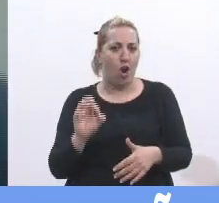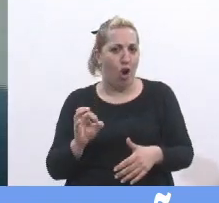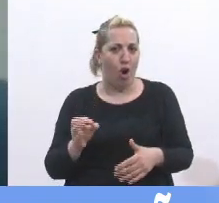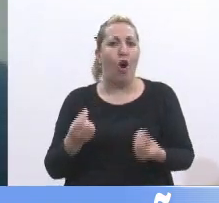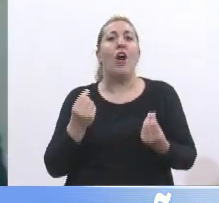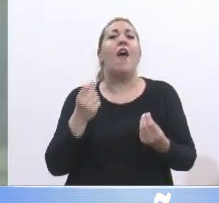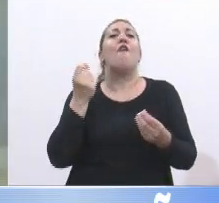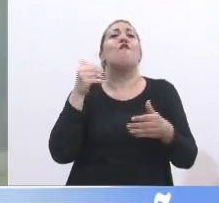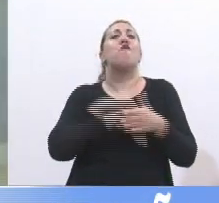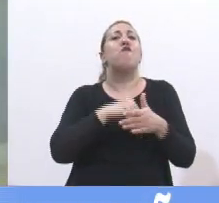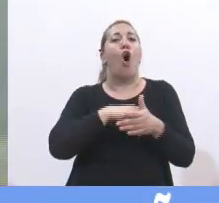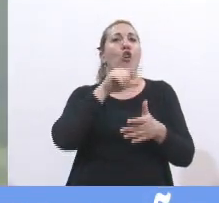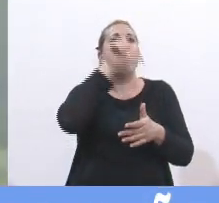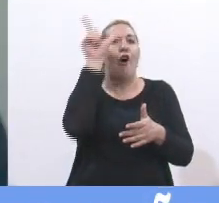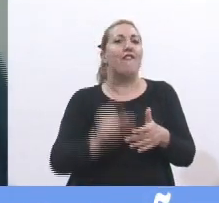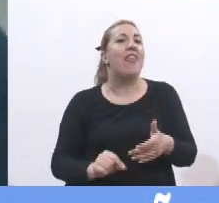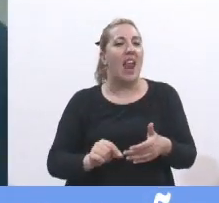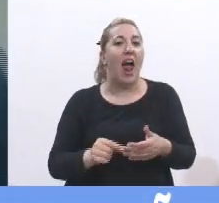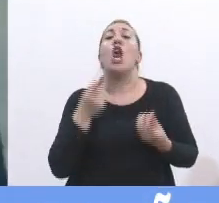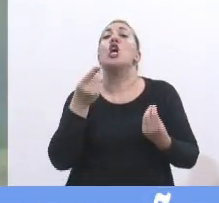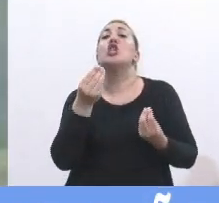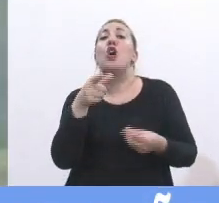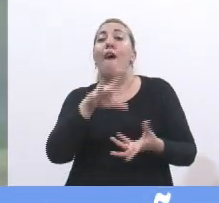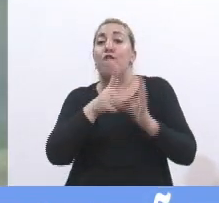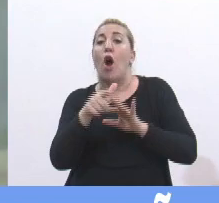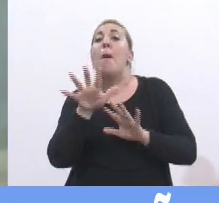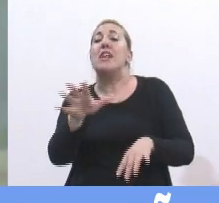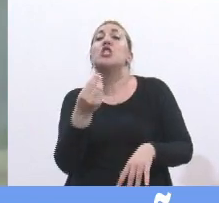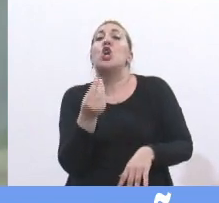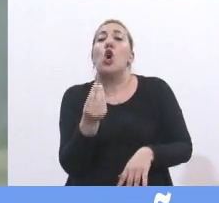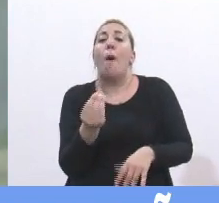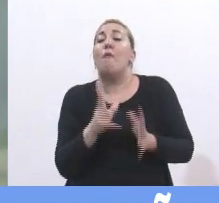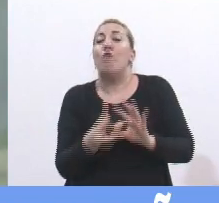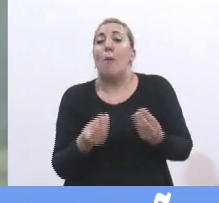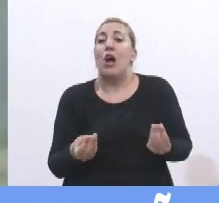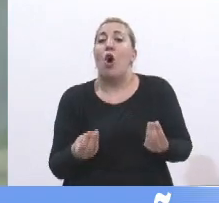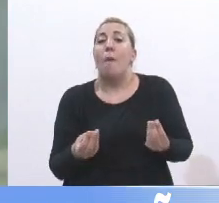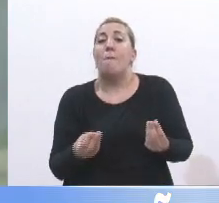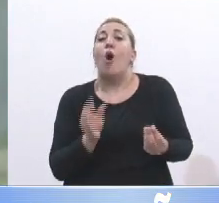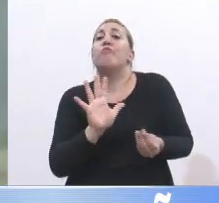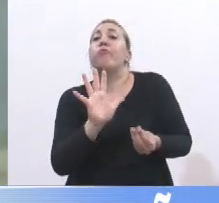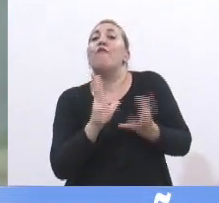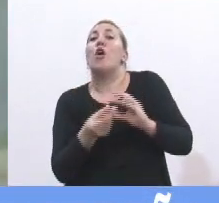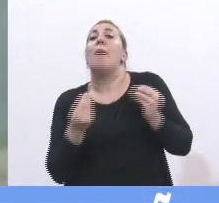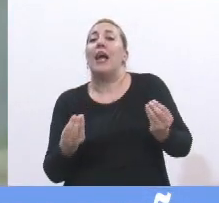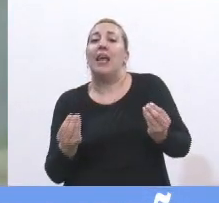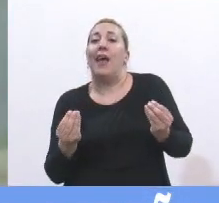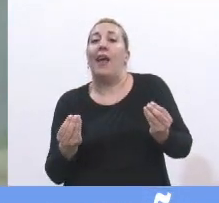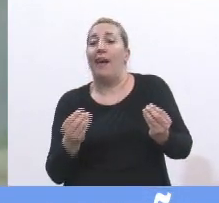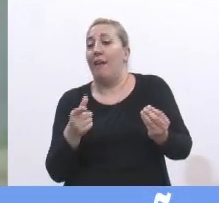federal. ¿Cómo se llama eso? ¿Qué nombre le va a poner la oposición a eso? Aparte marcan la